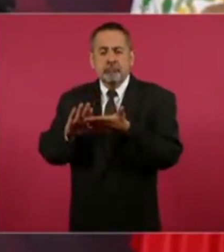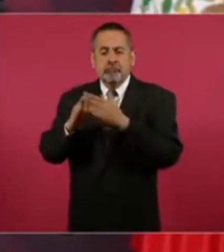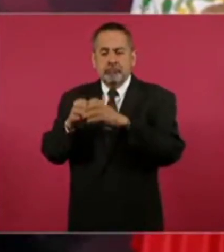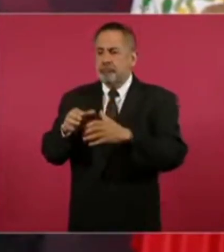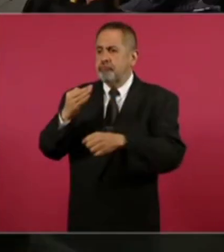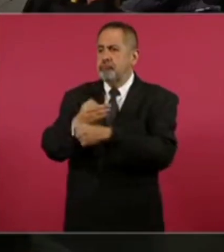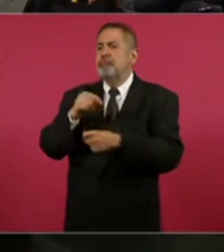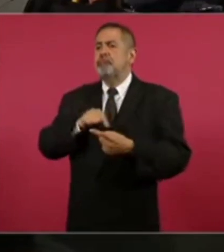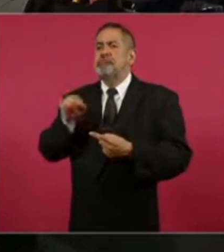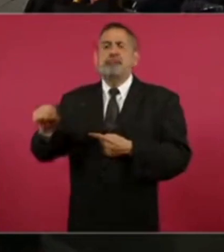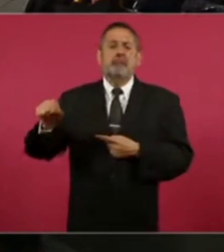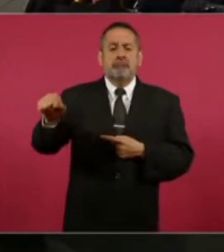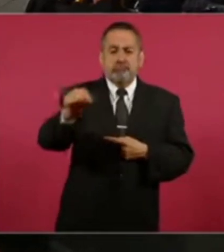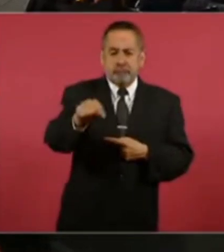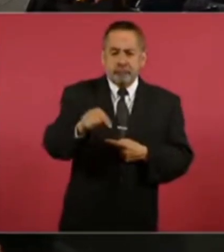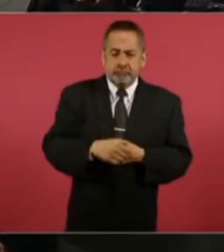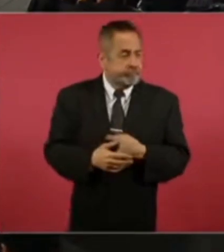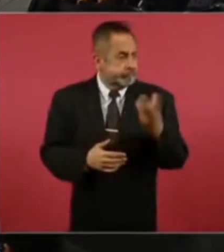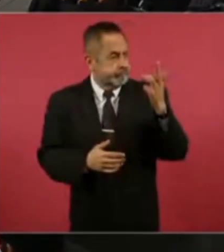ya,